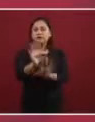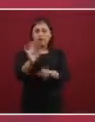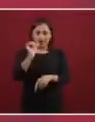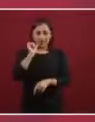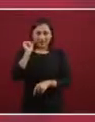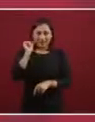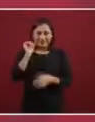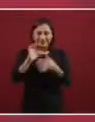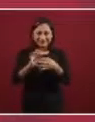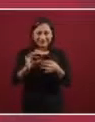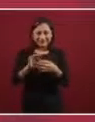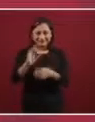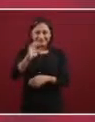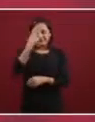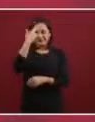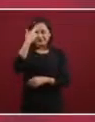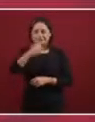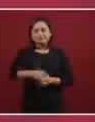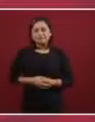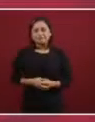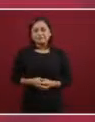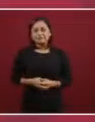eso.